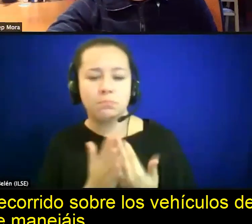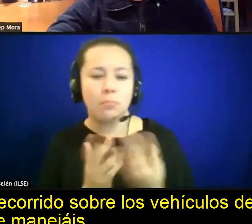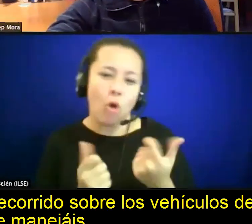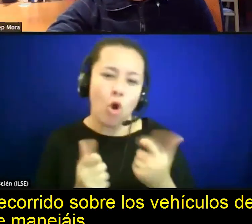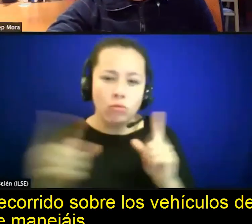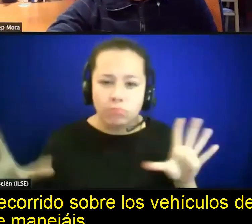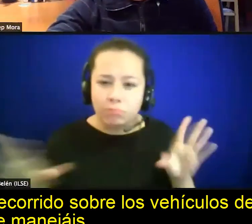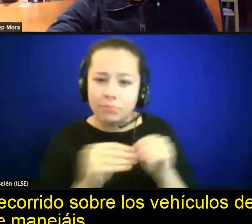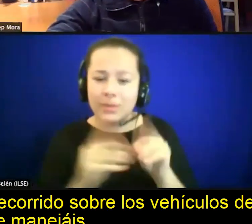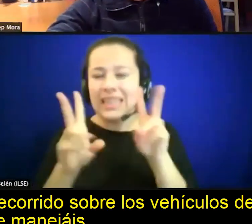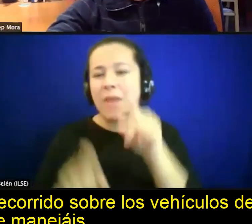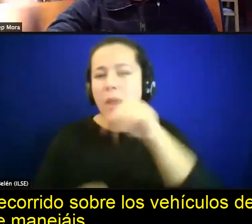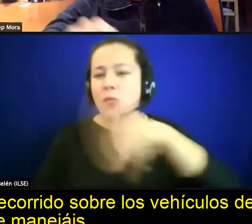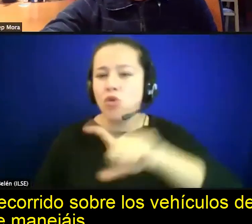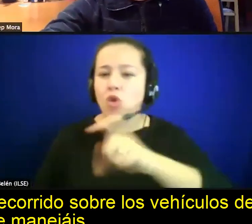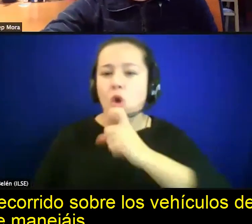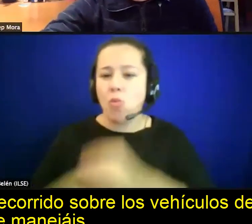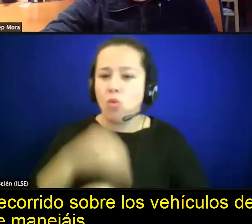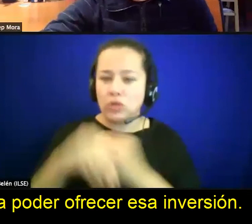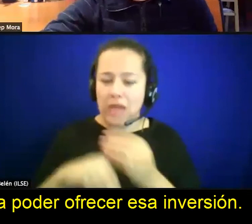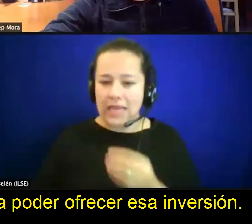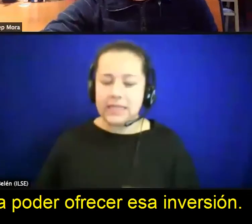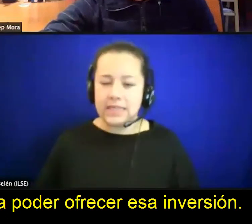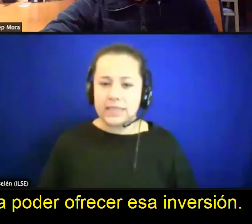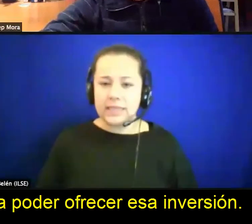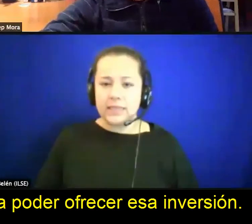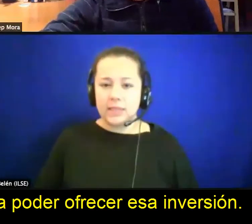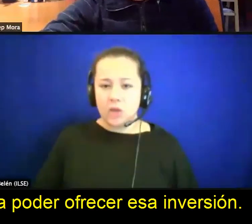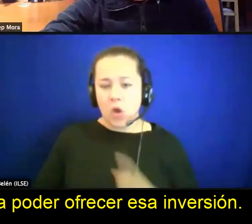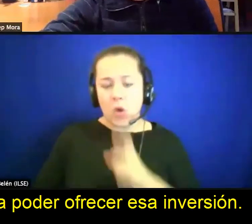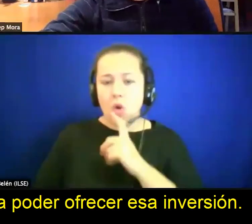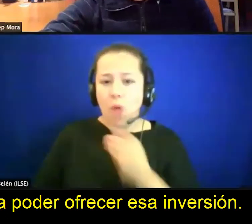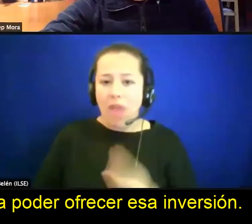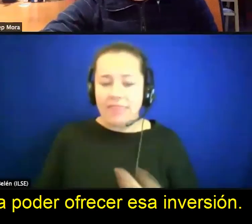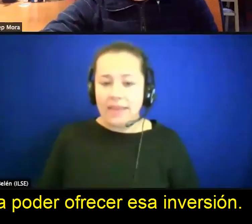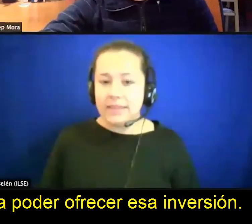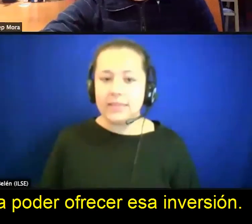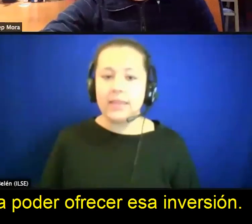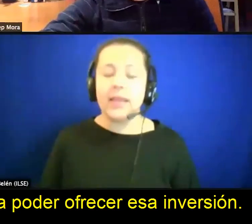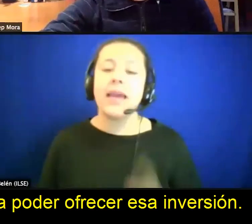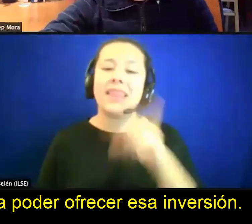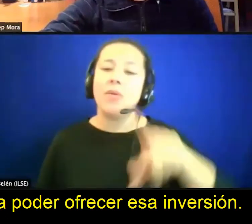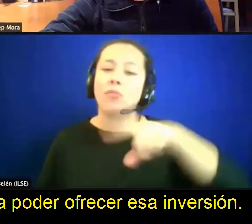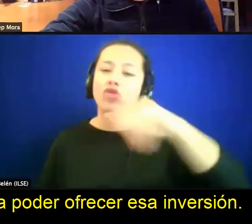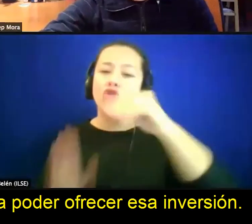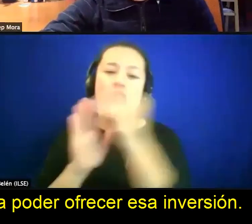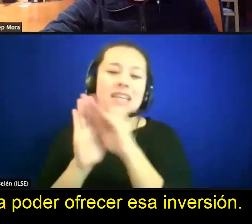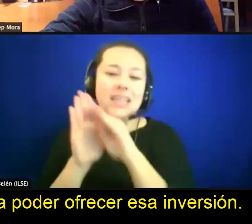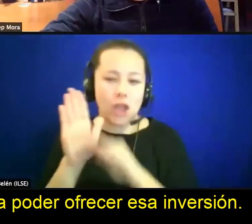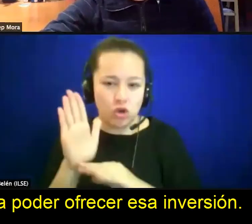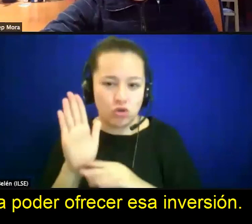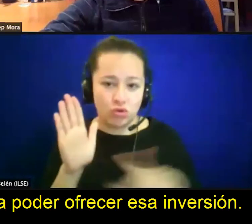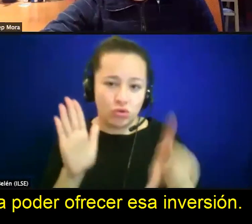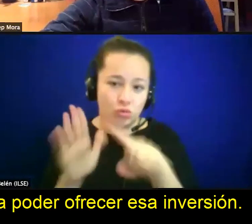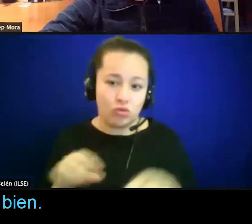que manejáis y, bueno, pues los criterios que manejáis para poder ofrecer esa